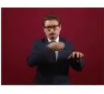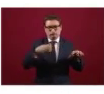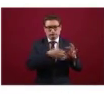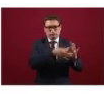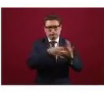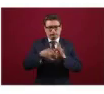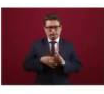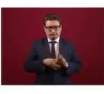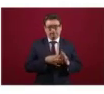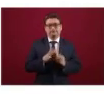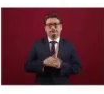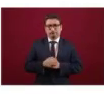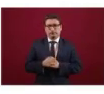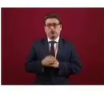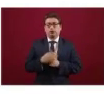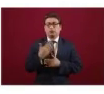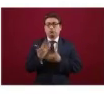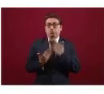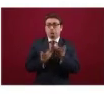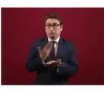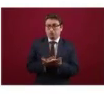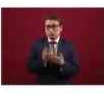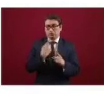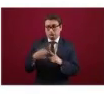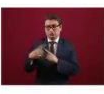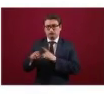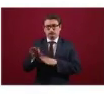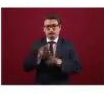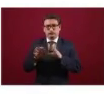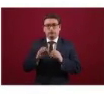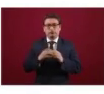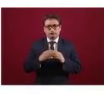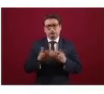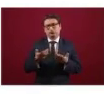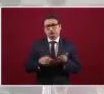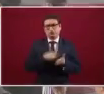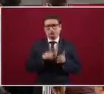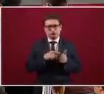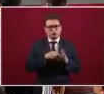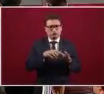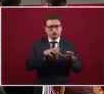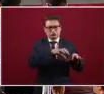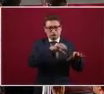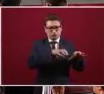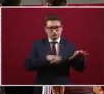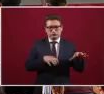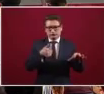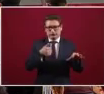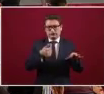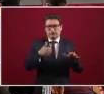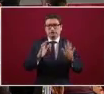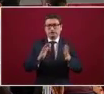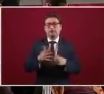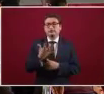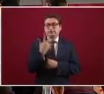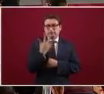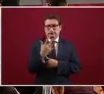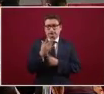Las propuestas seleccionadas ya se entregaron de los 6 paquetes, 5 ya se licitaron.